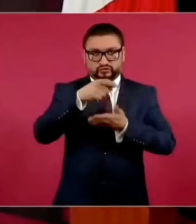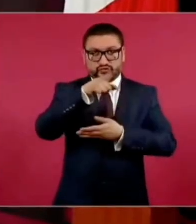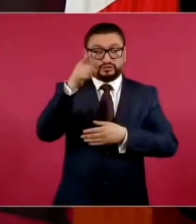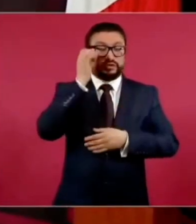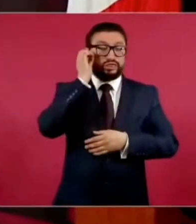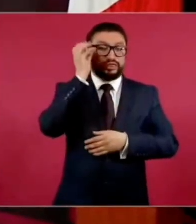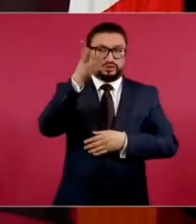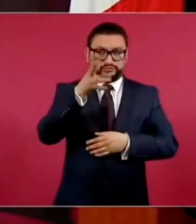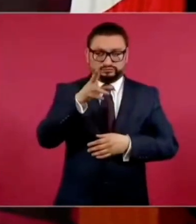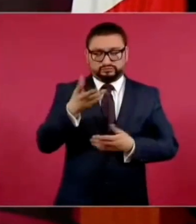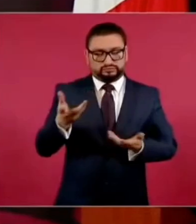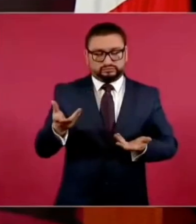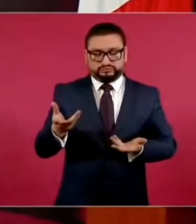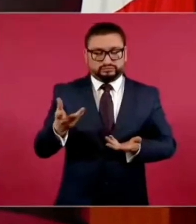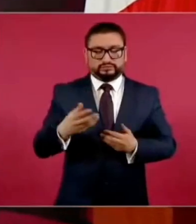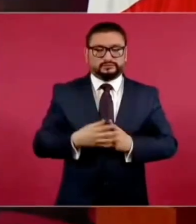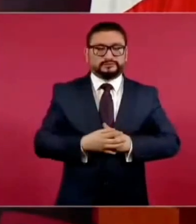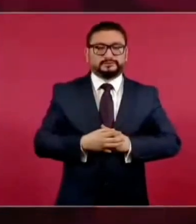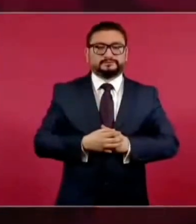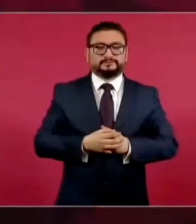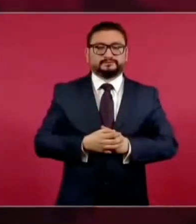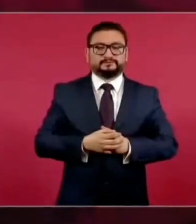olvidan estas cosas.